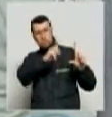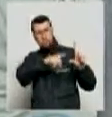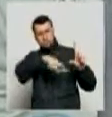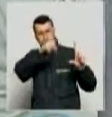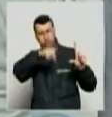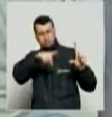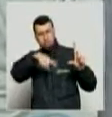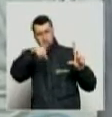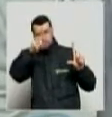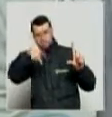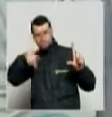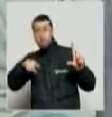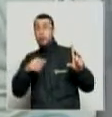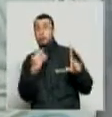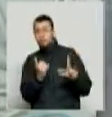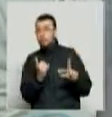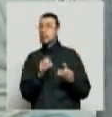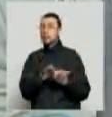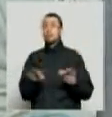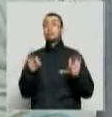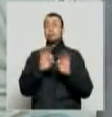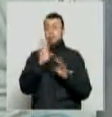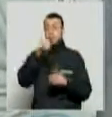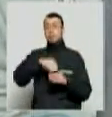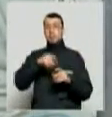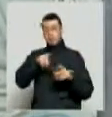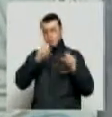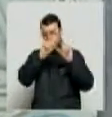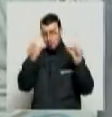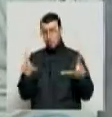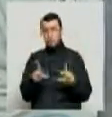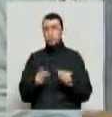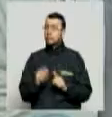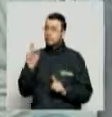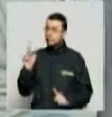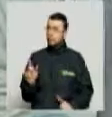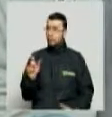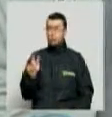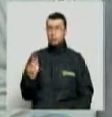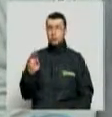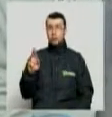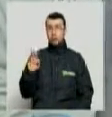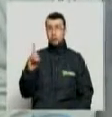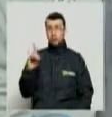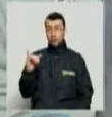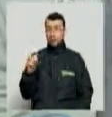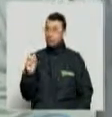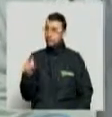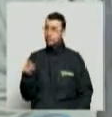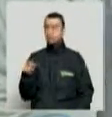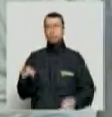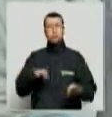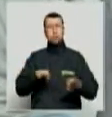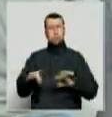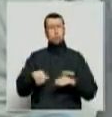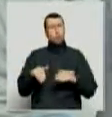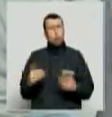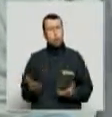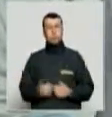este examen, y el doctor Freddy nos va a contar todo este procedimiento, además de la terapia, y que